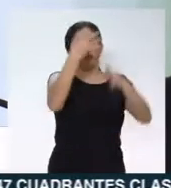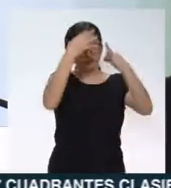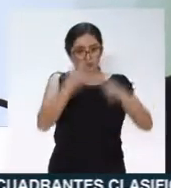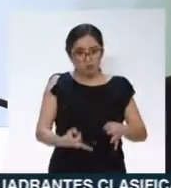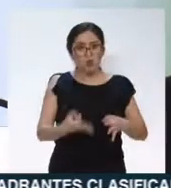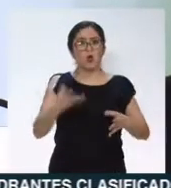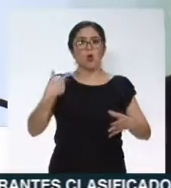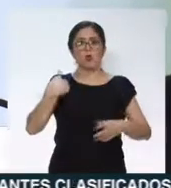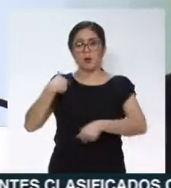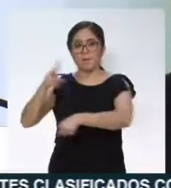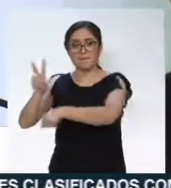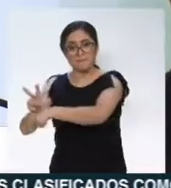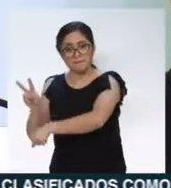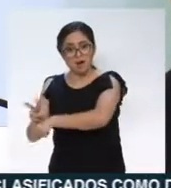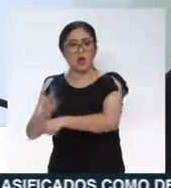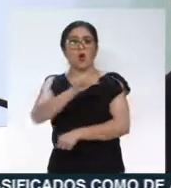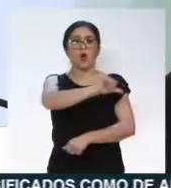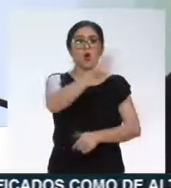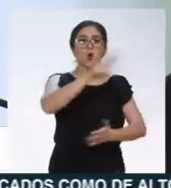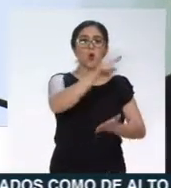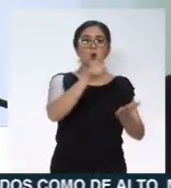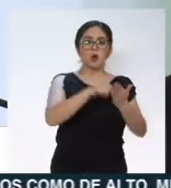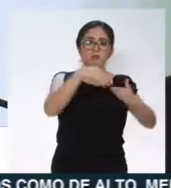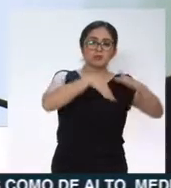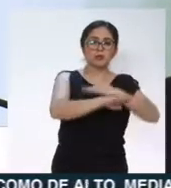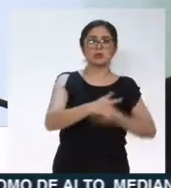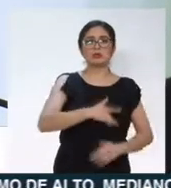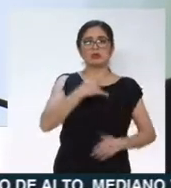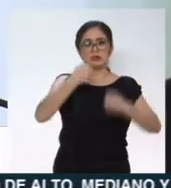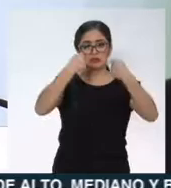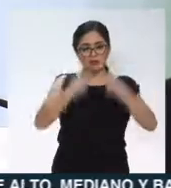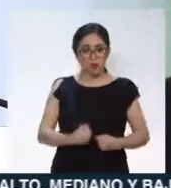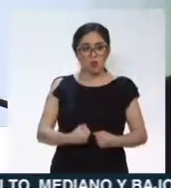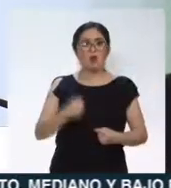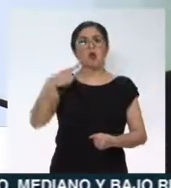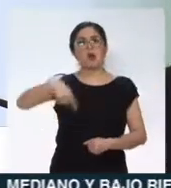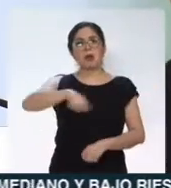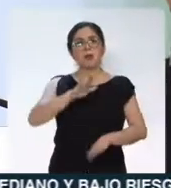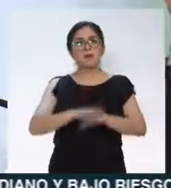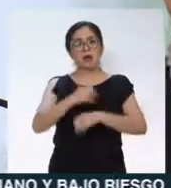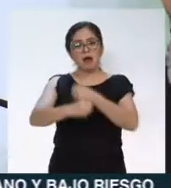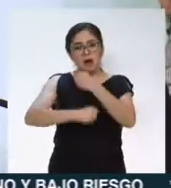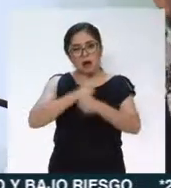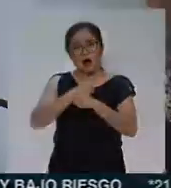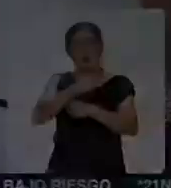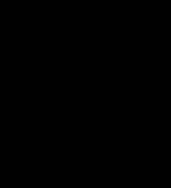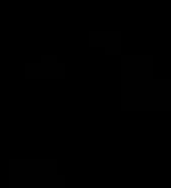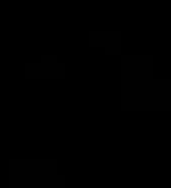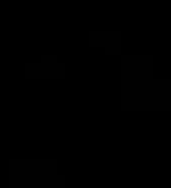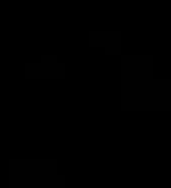complemento. Entonces, durante todo este año se van a estar reforzando la infraestructura.